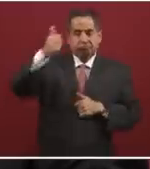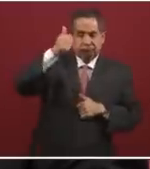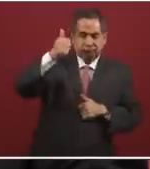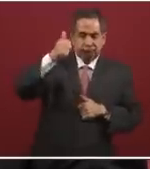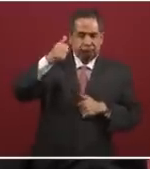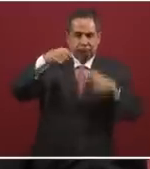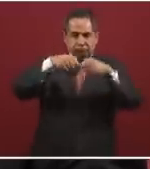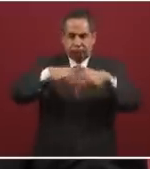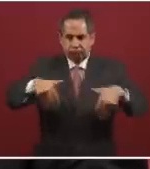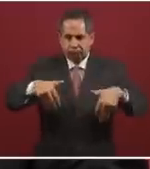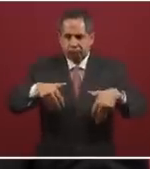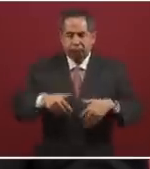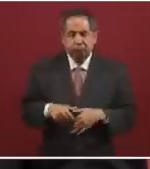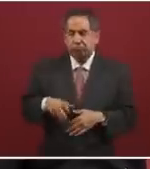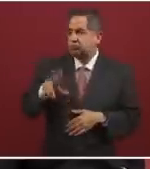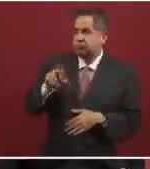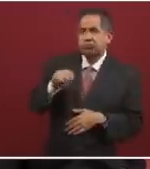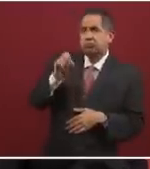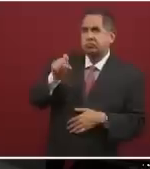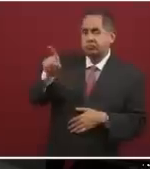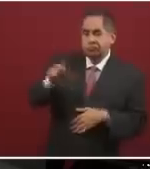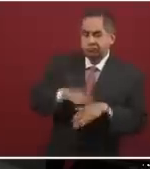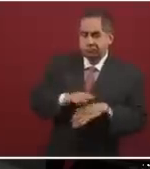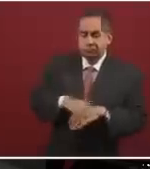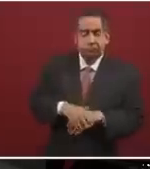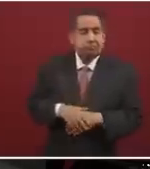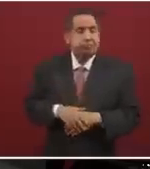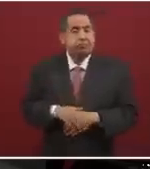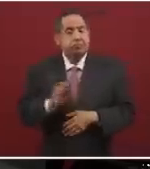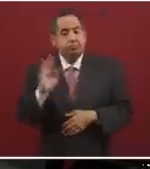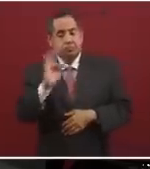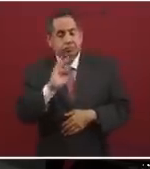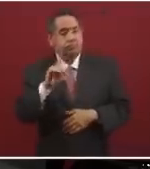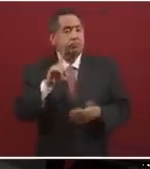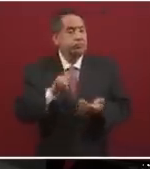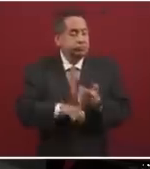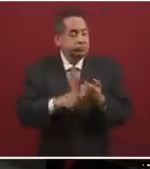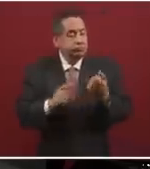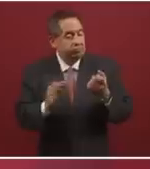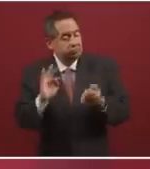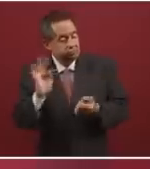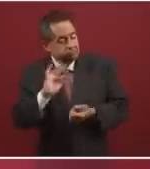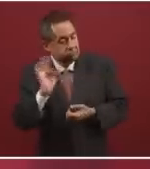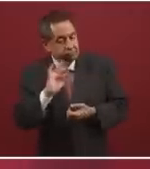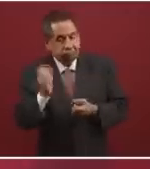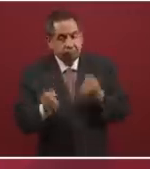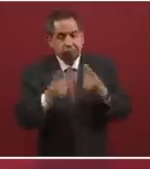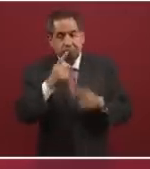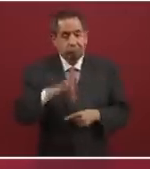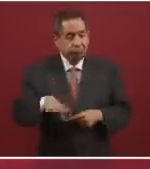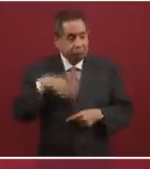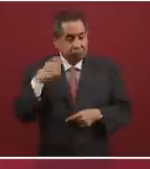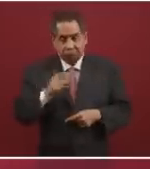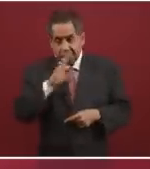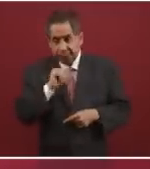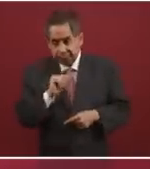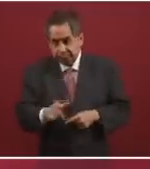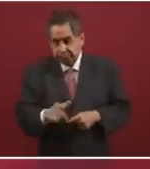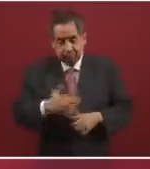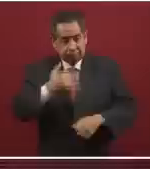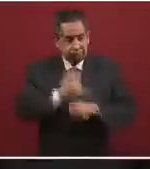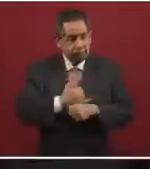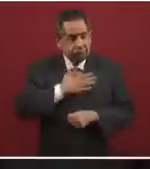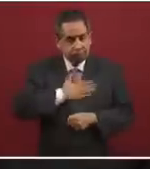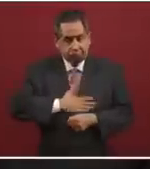Pero no ha sido así, presidente. Si se han cometido abusos,